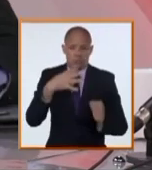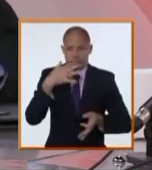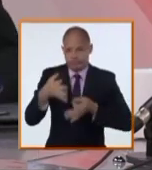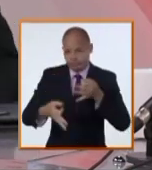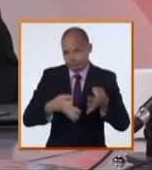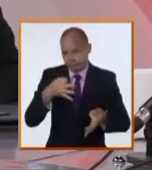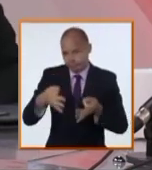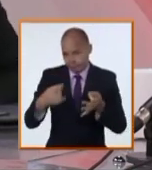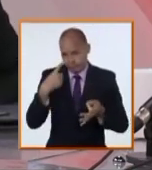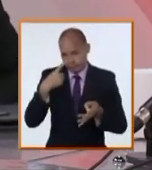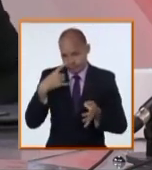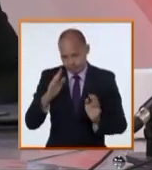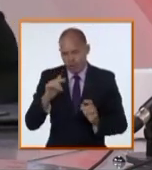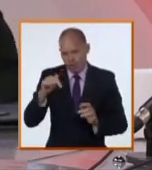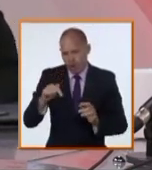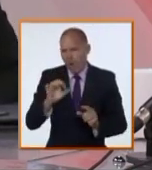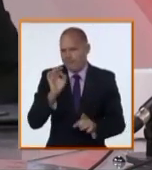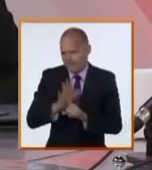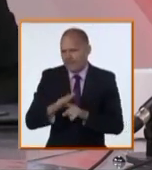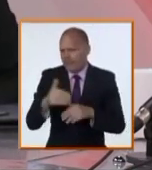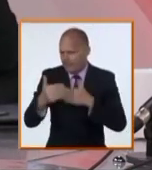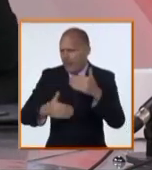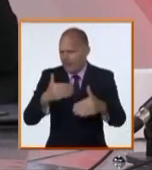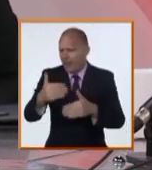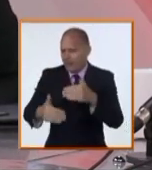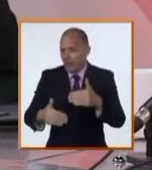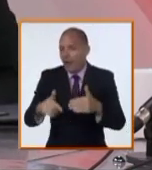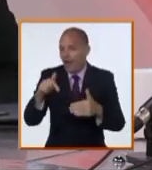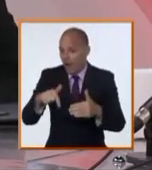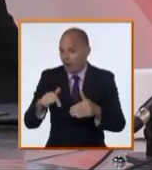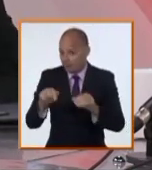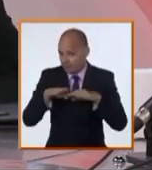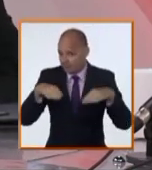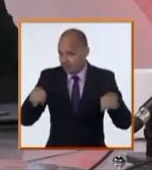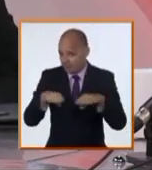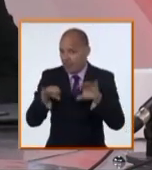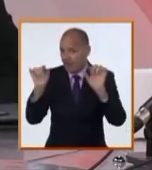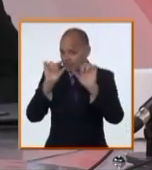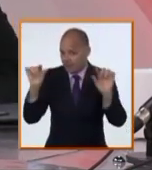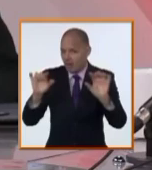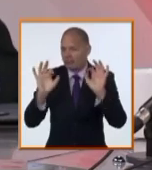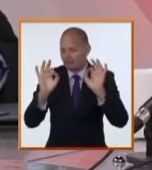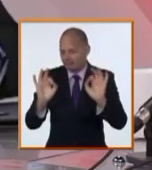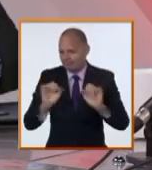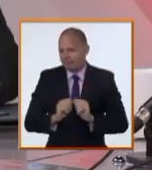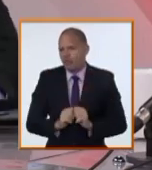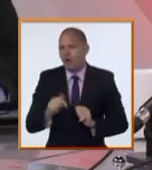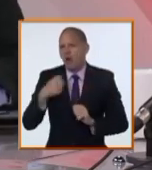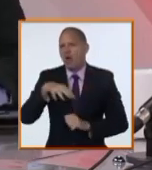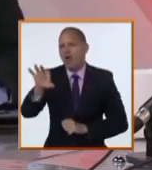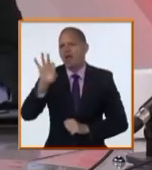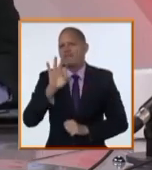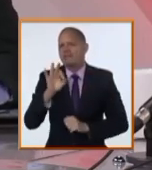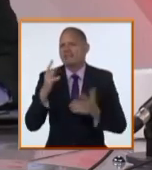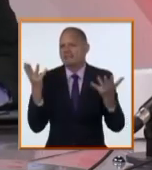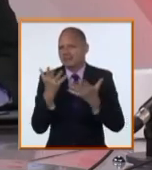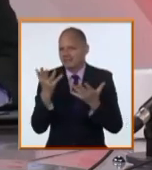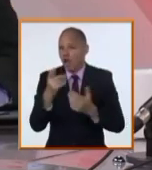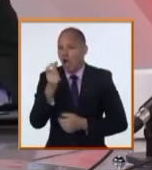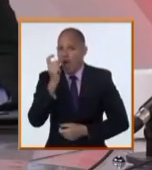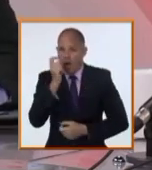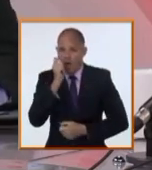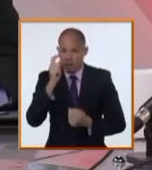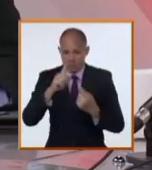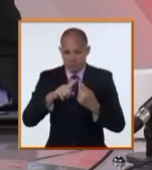circunstancias sobre eso estaremos hablando esta tarde en nuestra mesa redonda que tengo el placer de estar Compartiendo con el compañero de Alberto